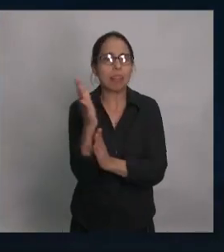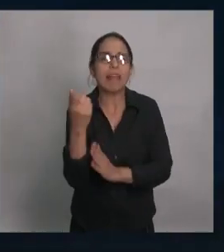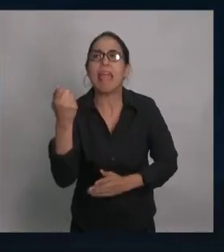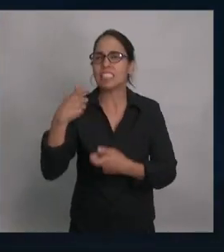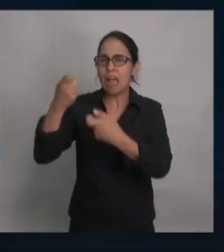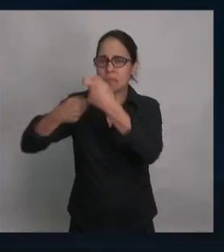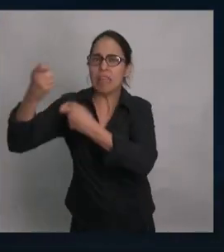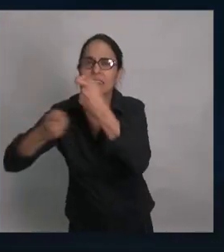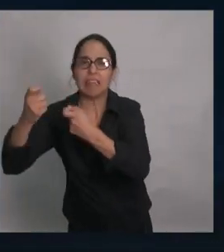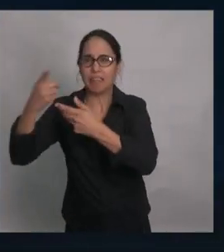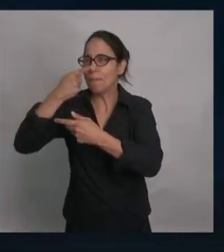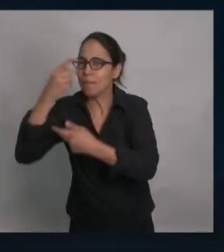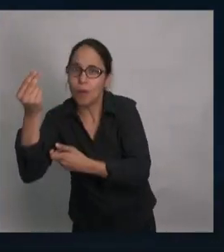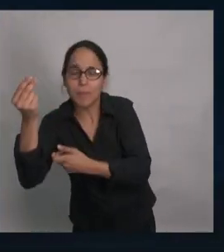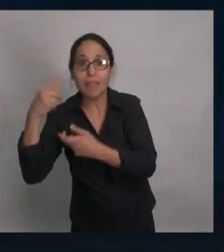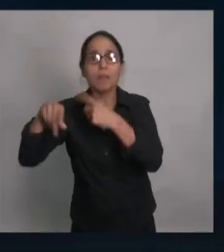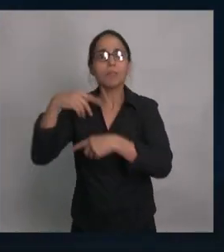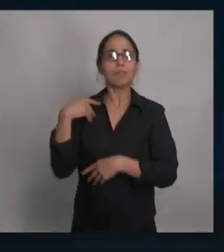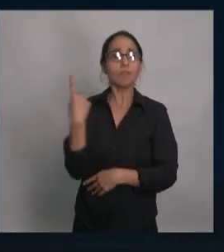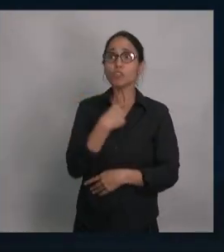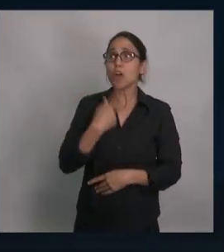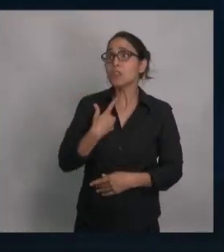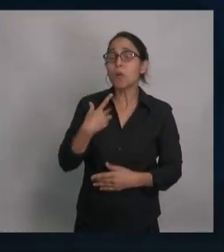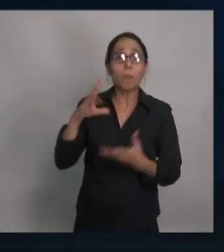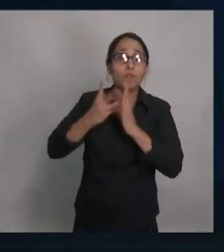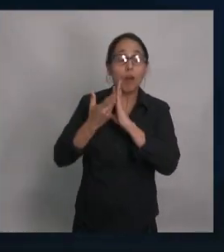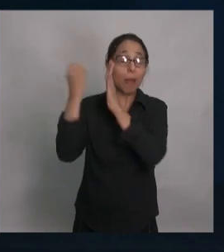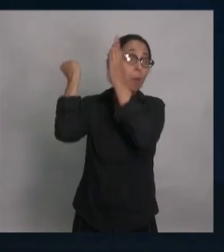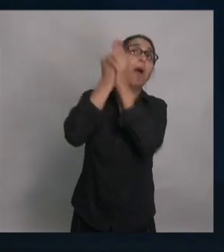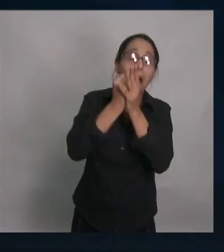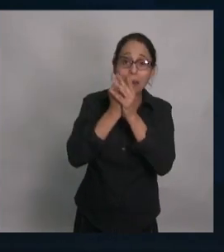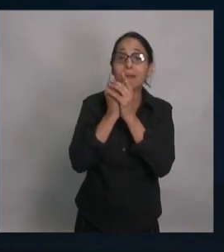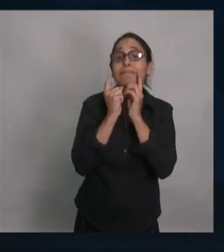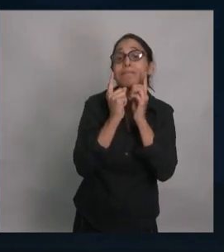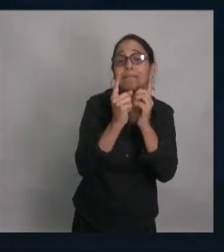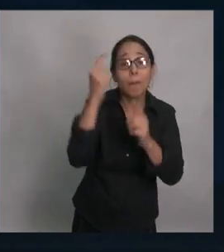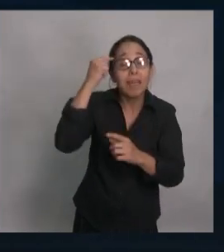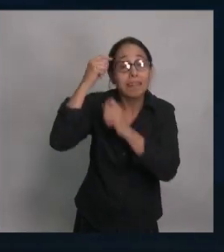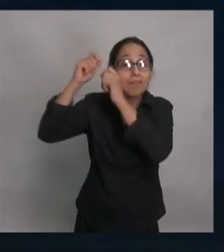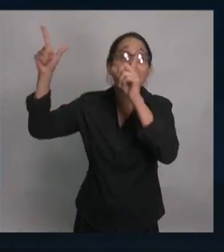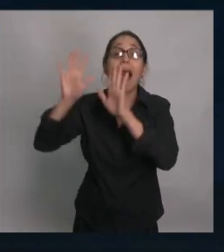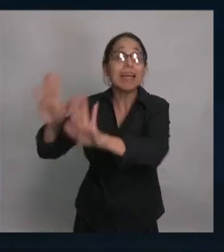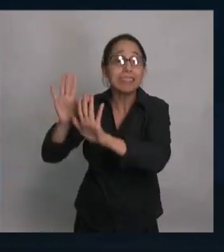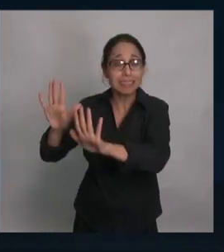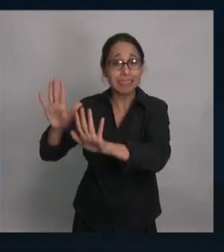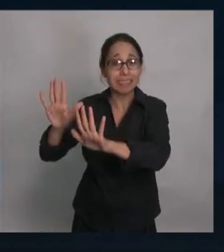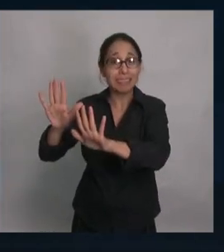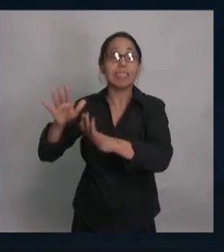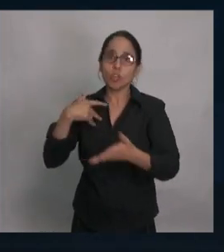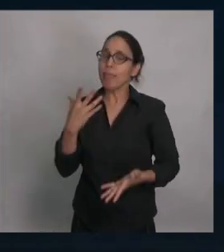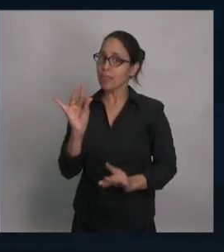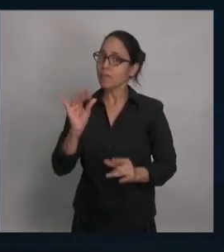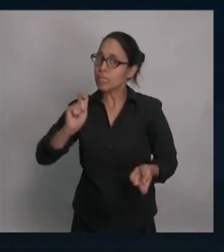se nos instaló en la cabeza, pensamos de esa manera. Cuando partí en la campaña, me junté con un grupo de personas que eran